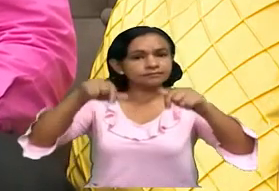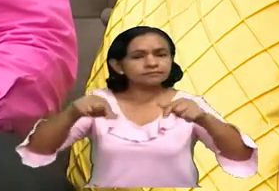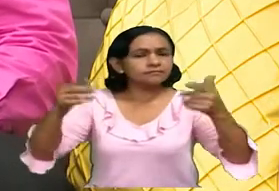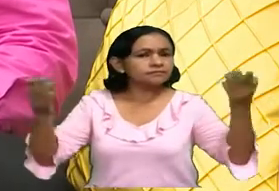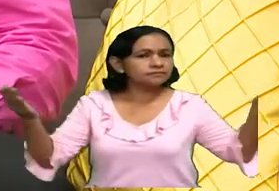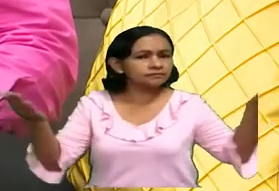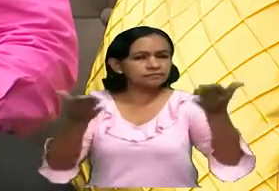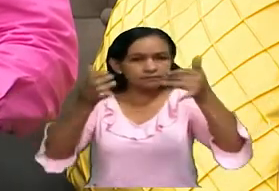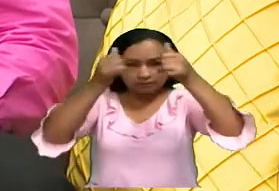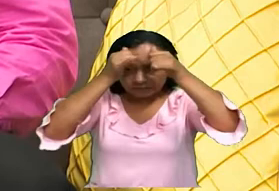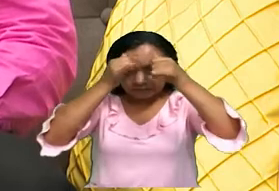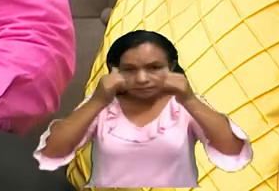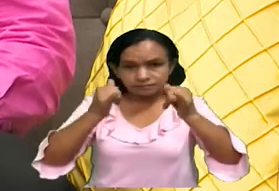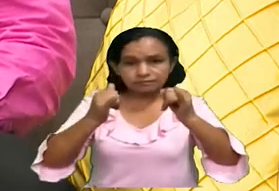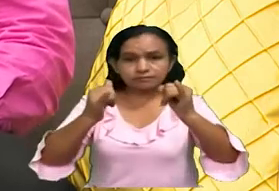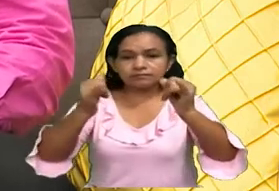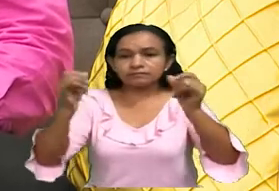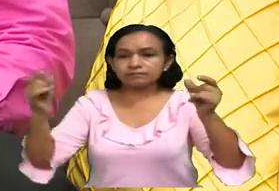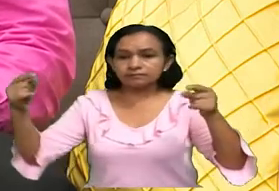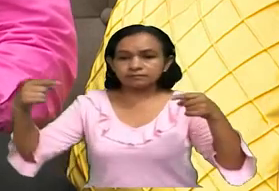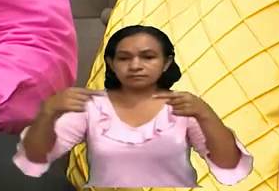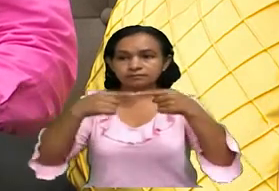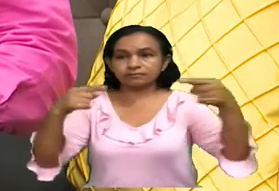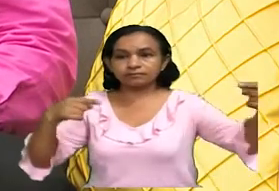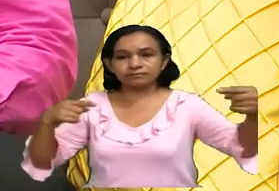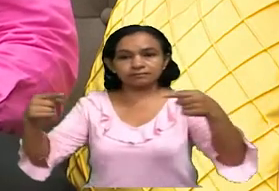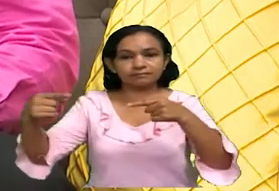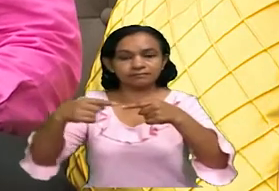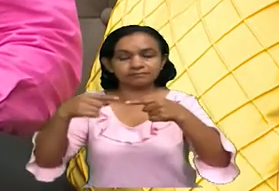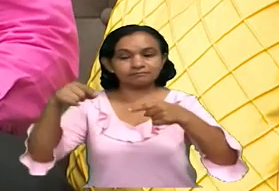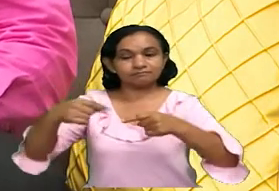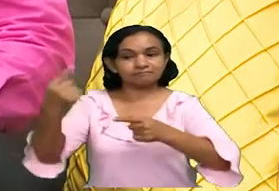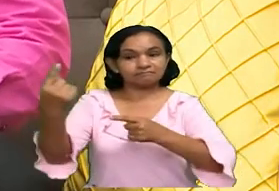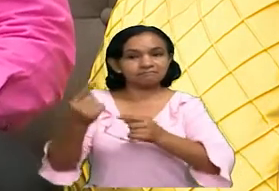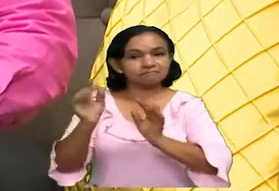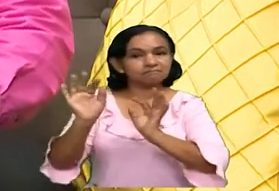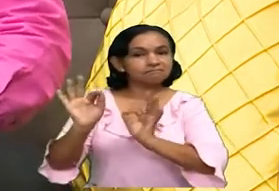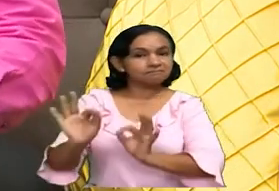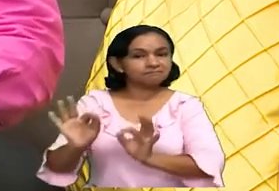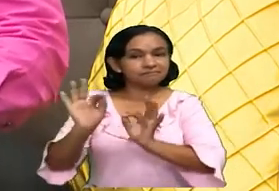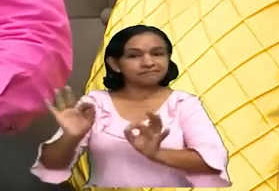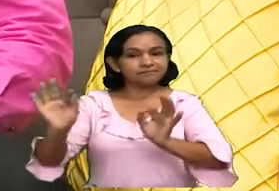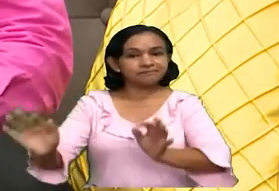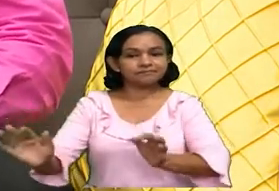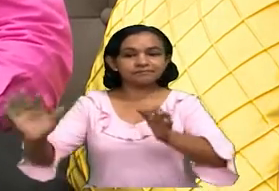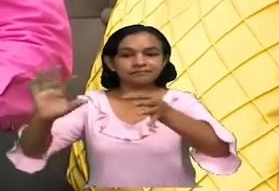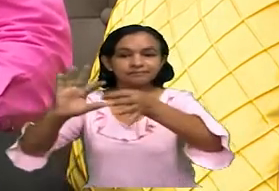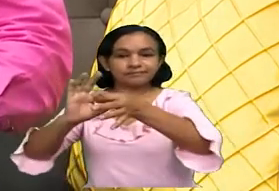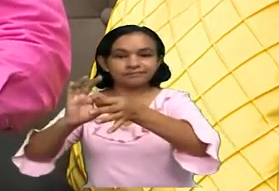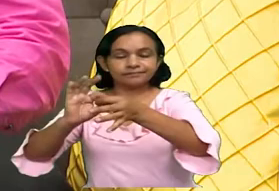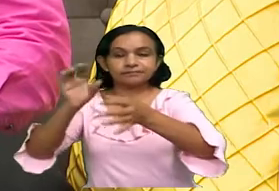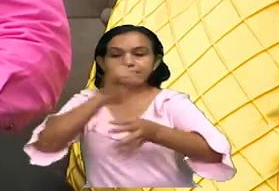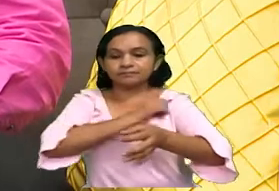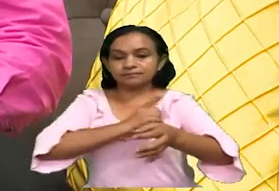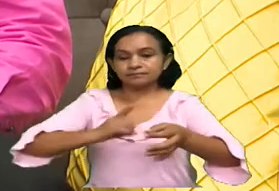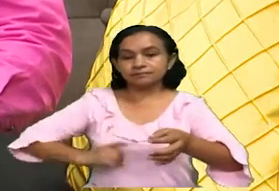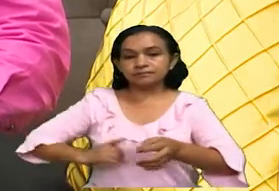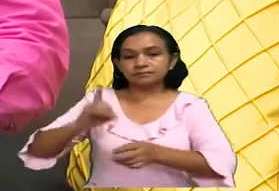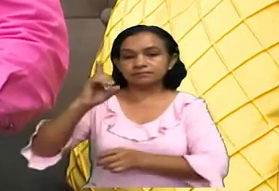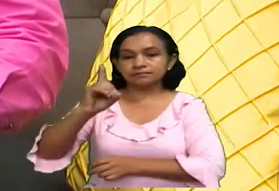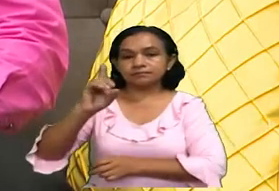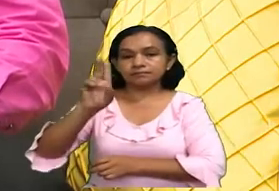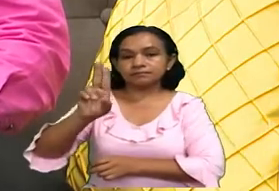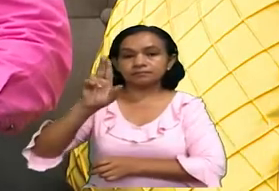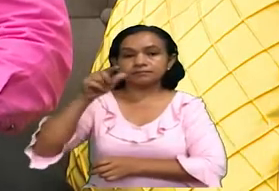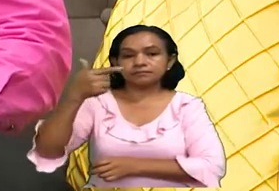Ganadería Bovina y pues para ello me encuentro muy bien acompañado con el compañero Dula Alemán, quien es diputado ante la Asamblea